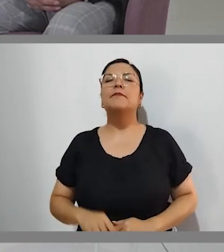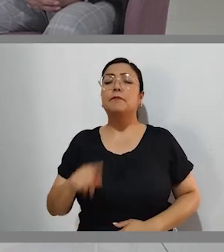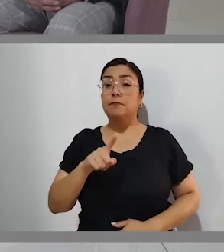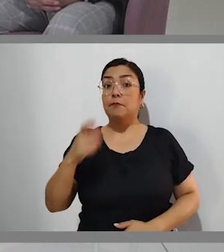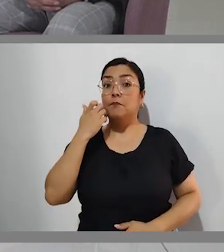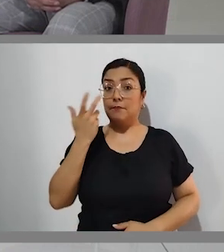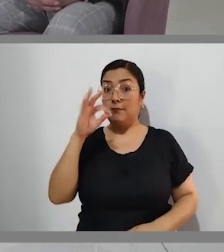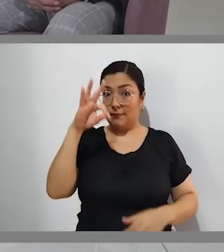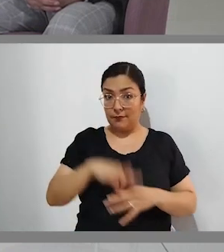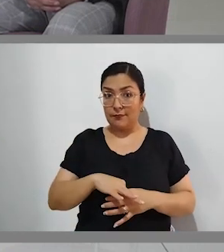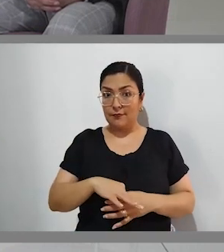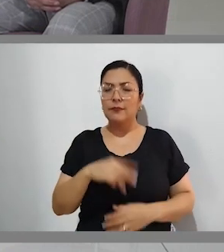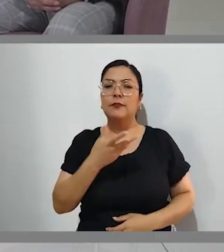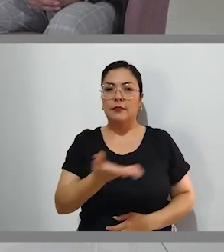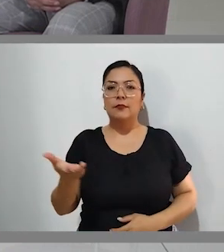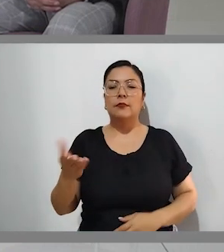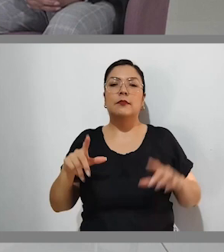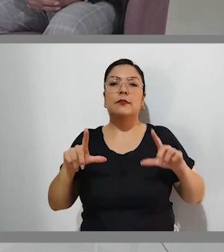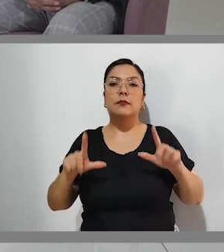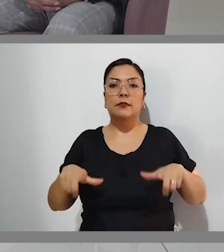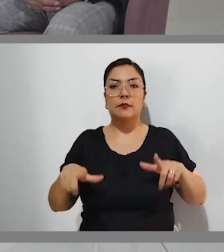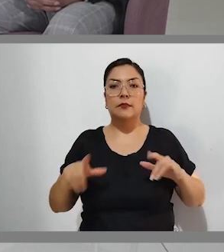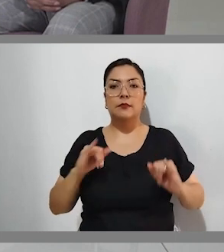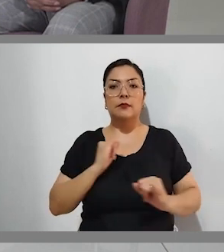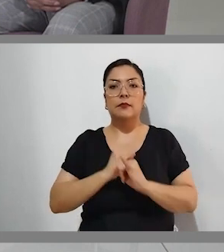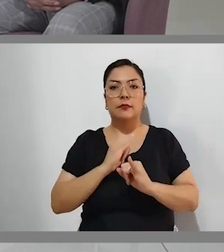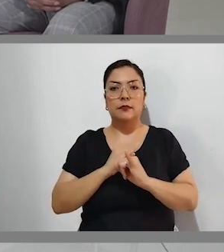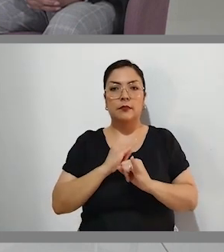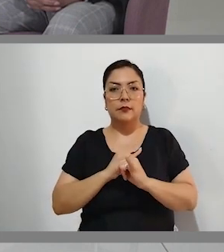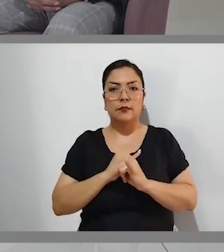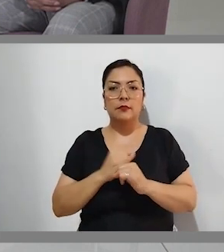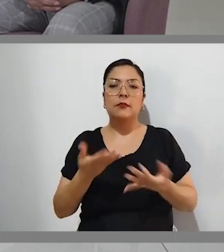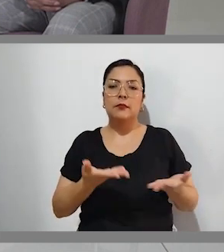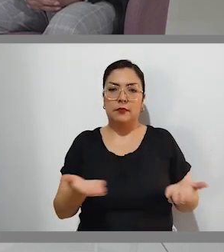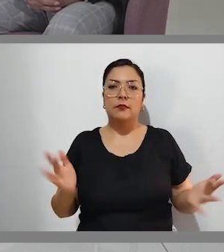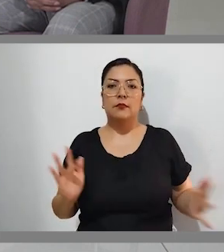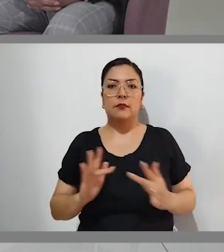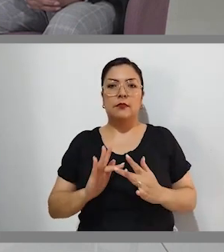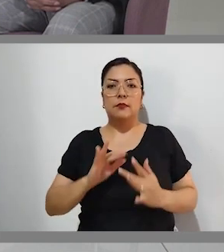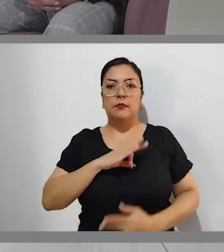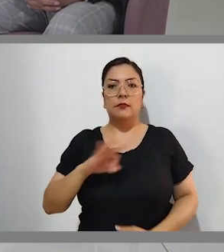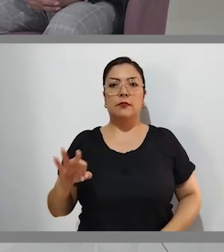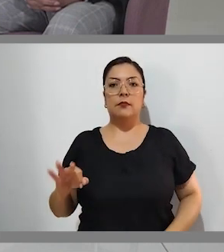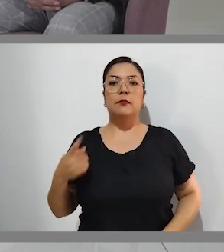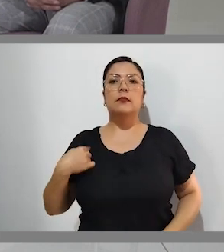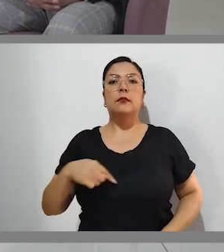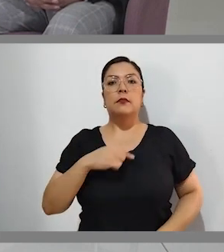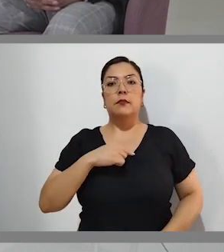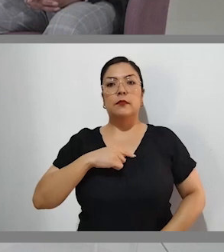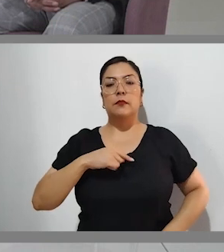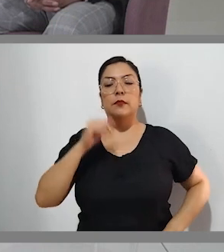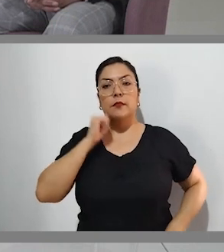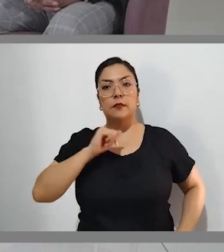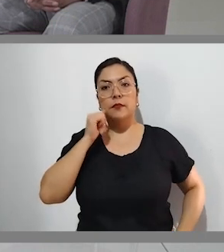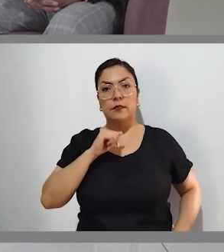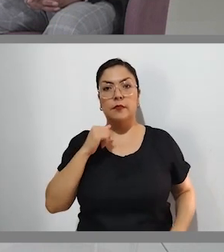tema electoral, esténse también muy al pendiente en nuestras redes sociales, nuestra página institucional. Muchas veces publicamos convocatorias del